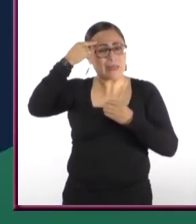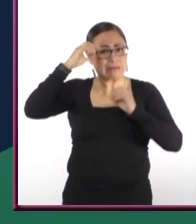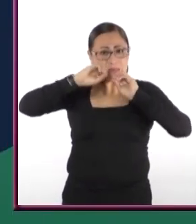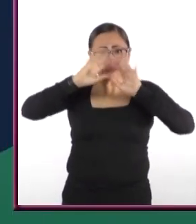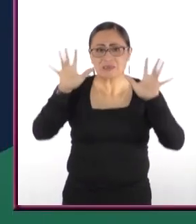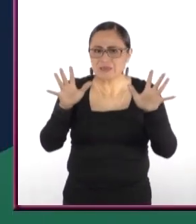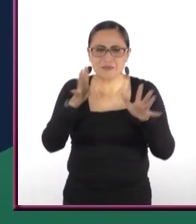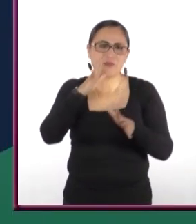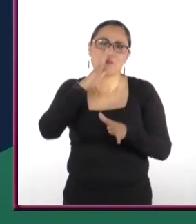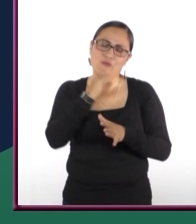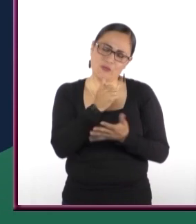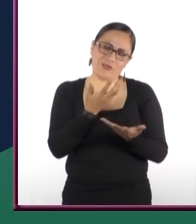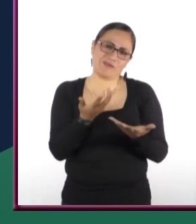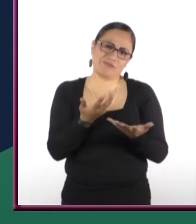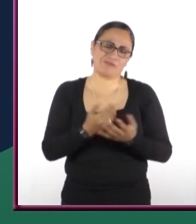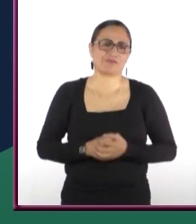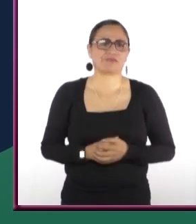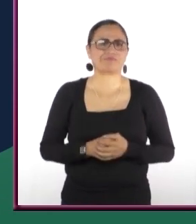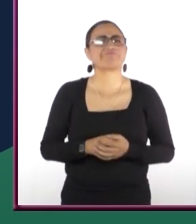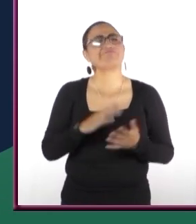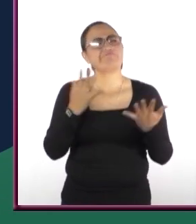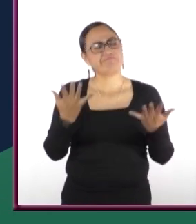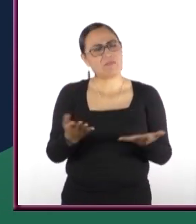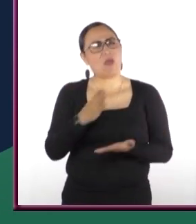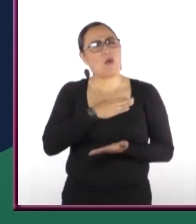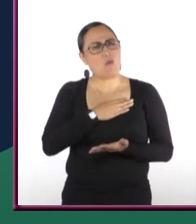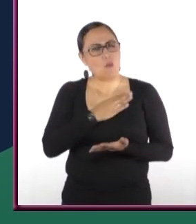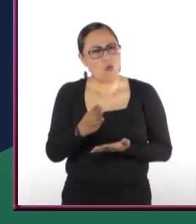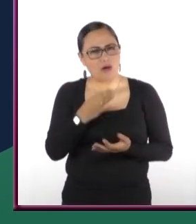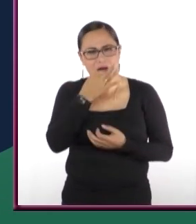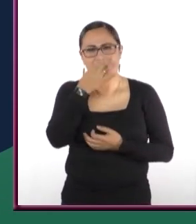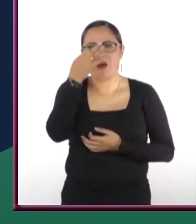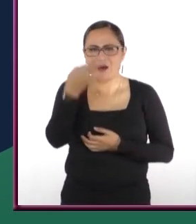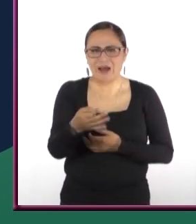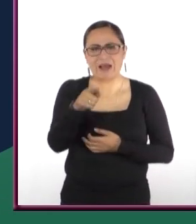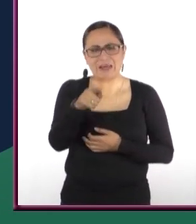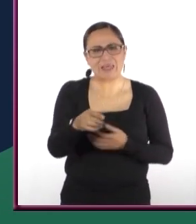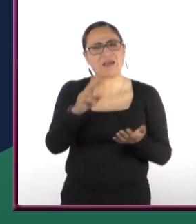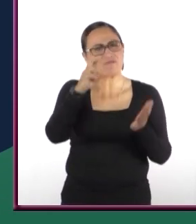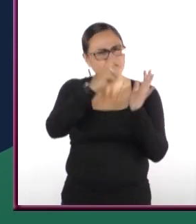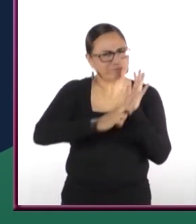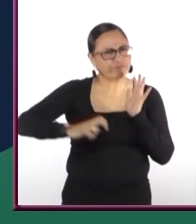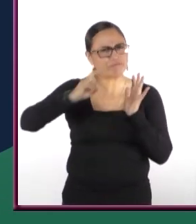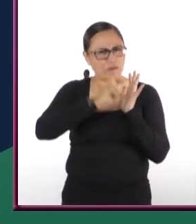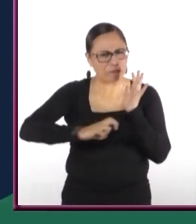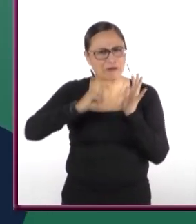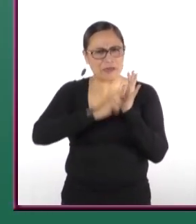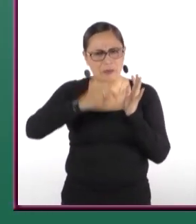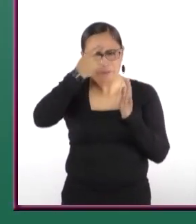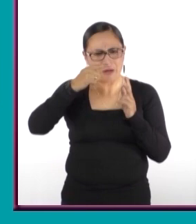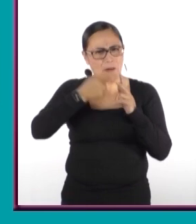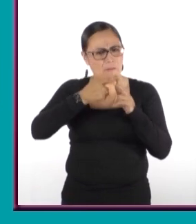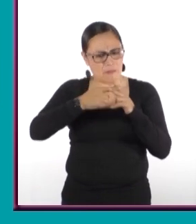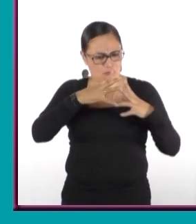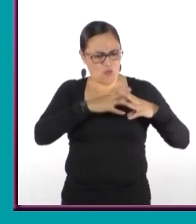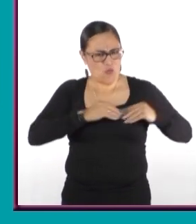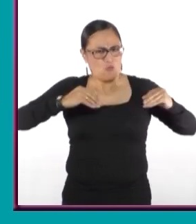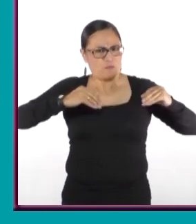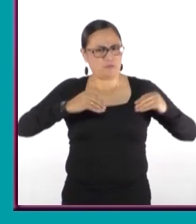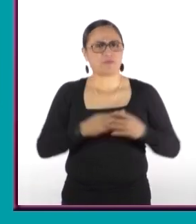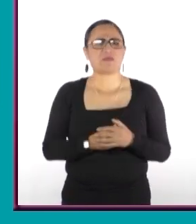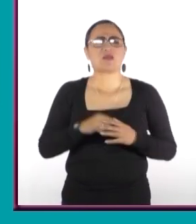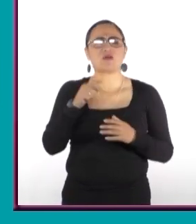claridad. La buena noticia es que podemos reeducarnos para dejar de sentir ese miedo o ansiedad hacia las matemáticas.